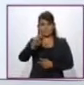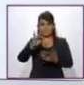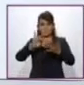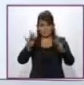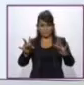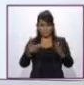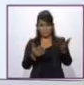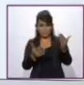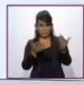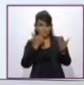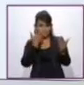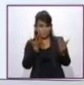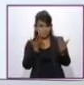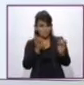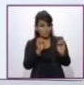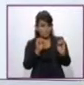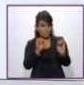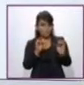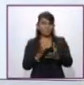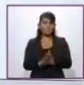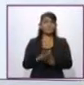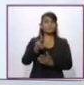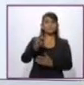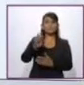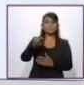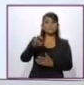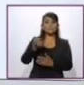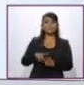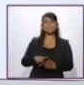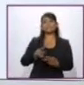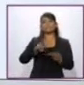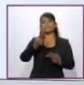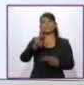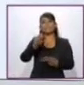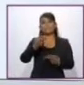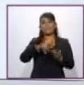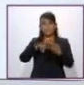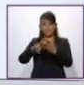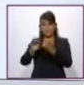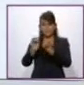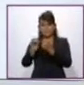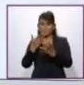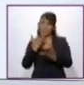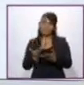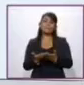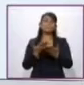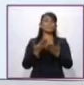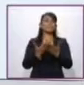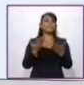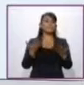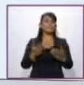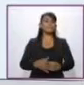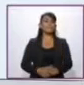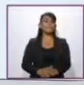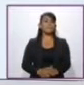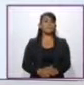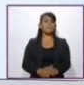el llamado, pasamos al siguiente segmento, Claudibón. Muy bien, pues el tiempo no es acumulable,